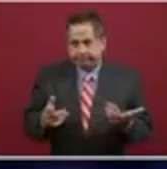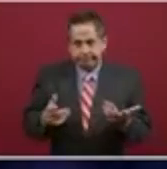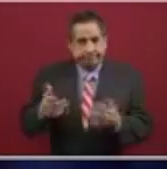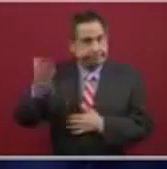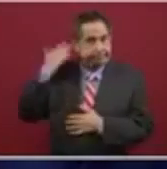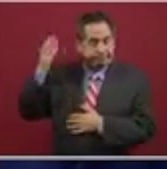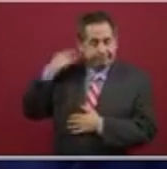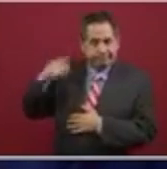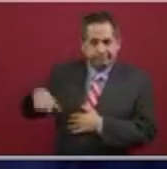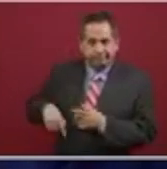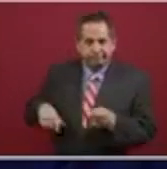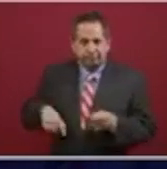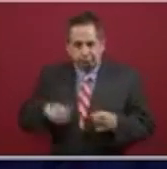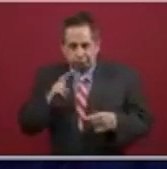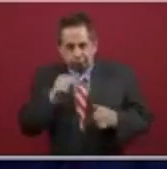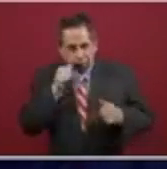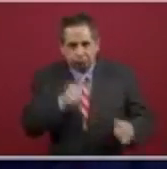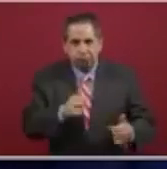estaba